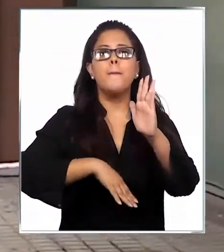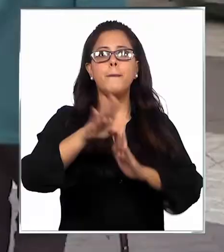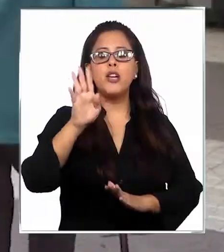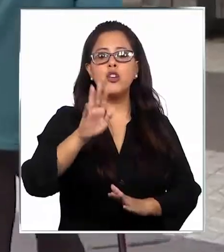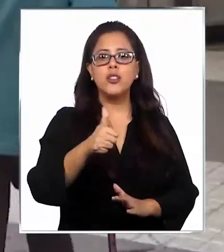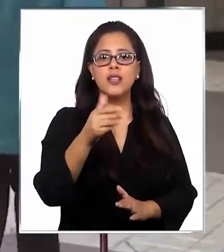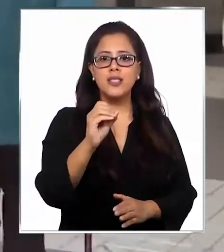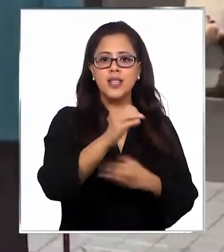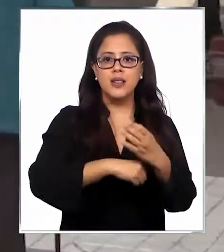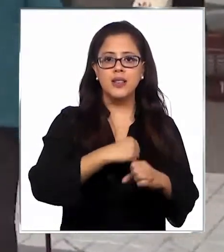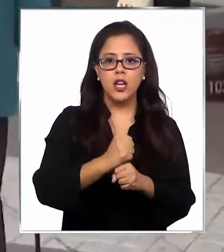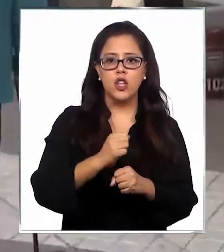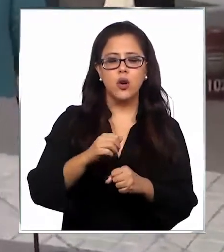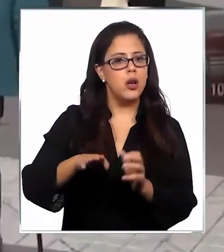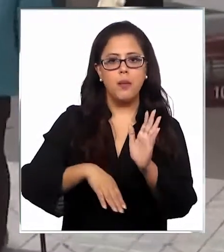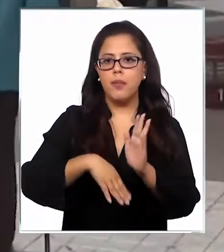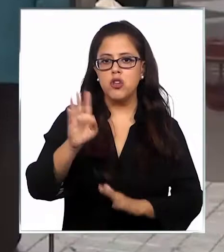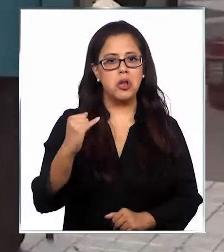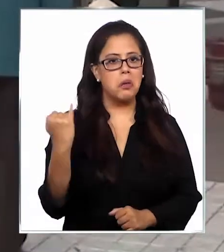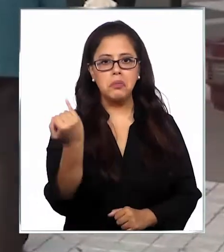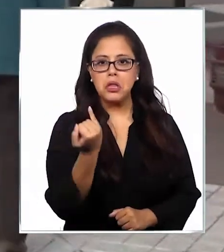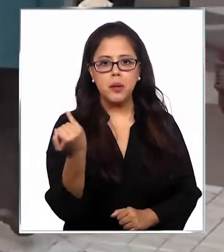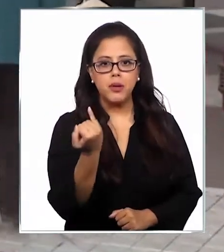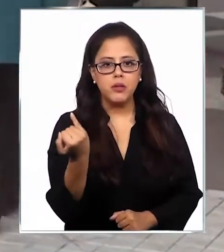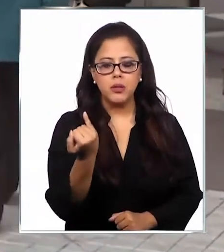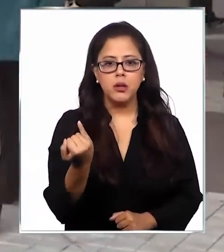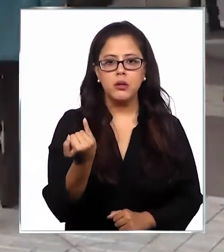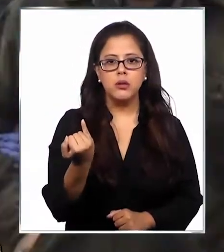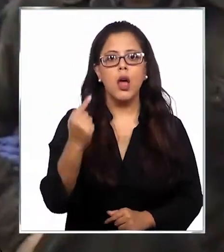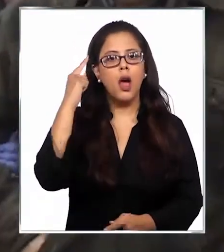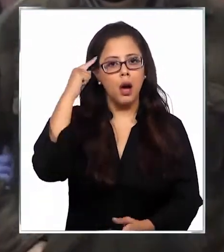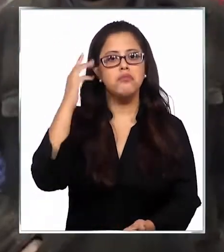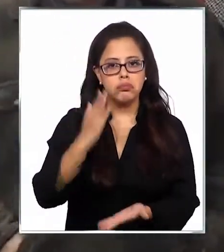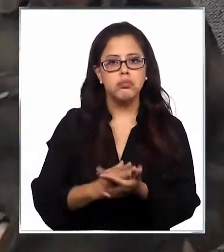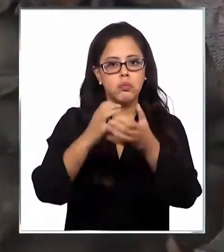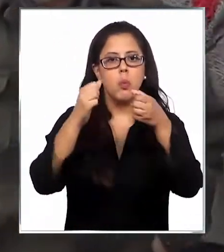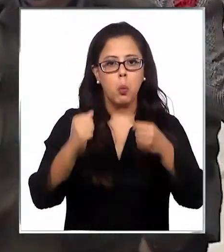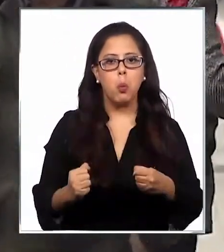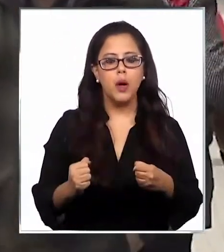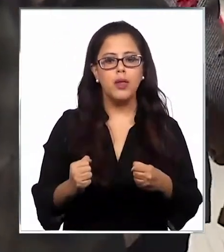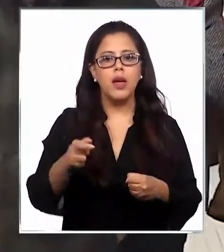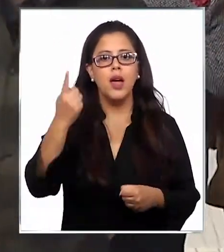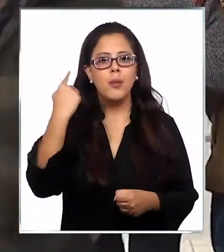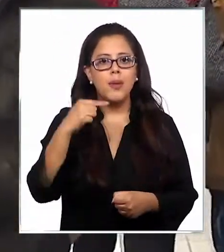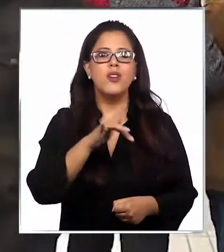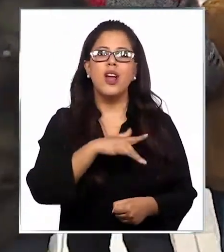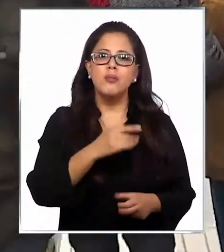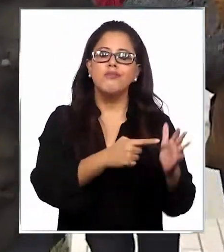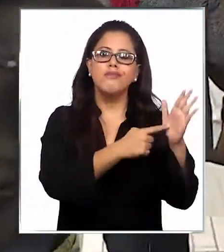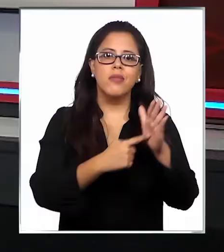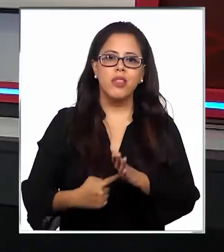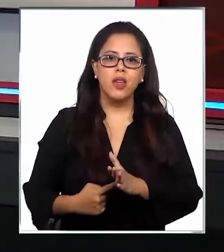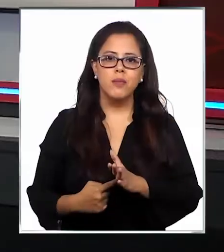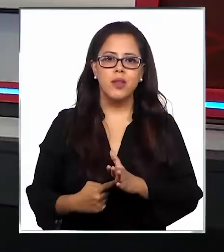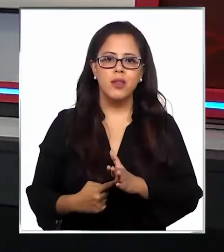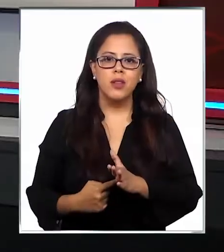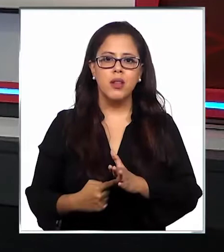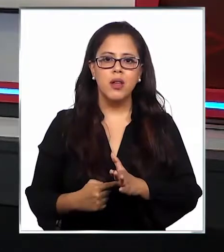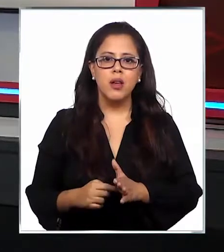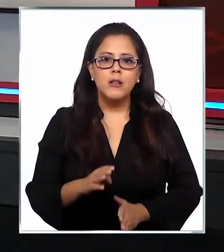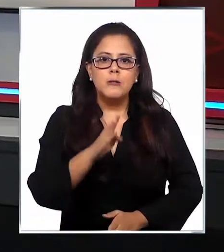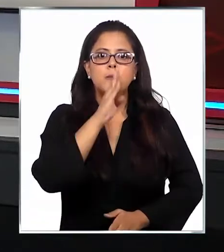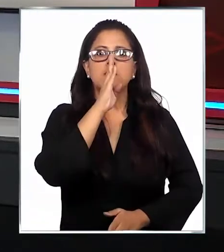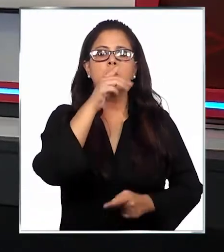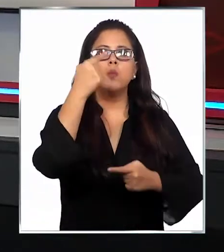su gran mayoría completamente autónomos y capaces de tomar decisiones, que lamentablemente han sido muy discriminados y silenciados